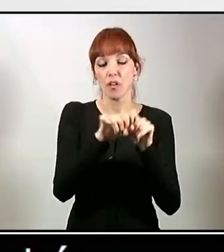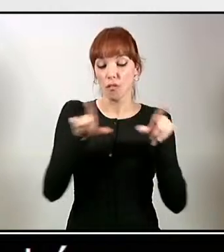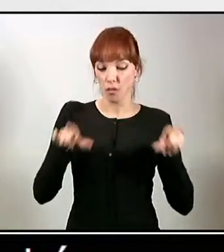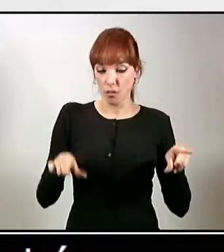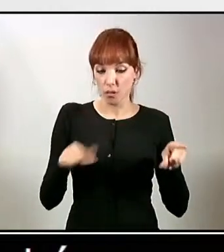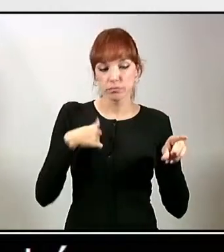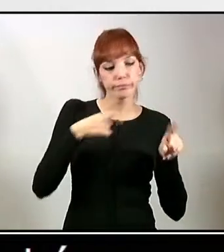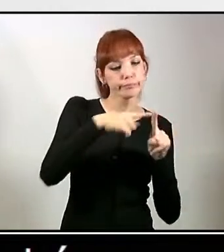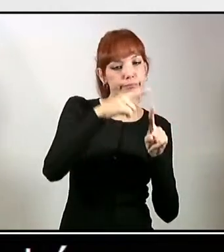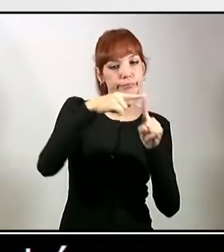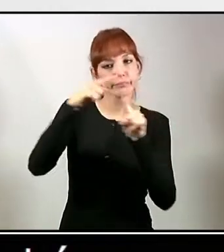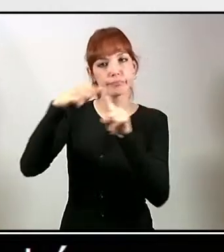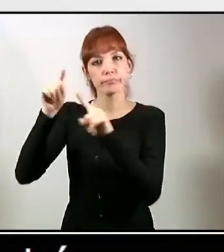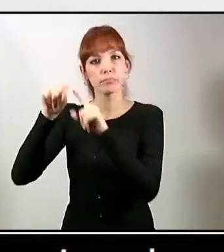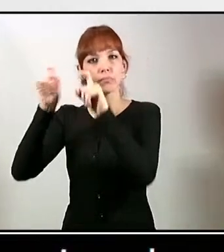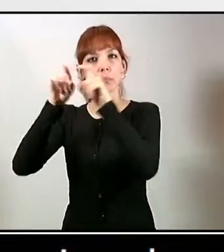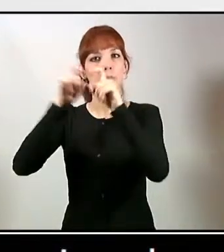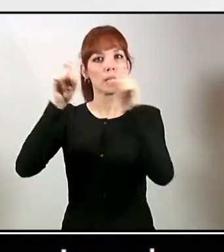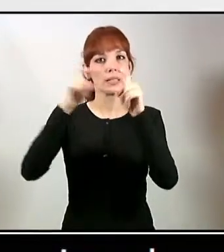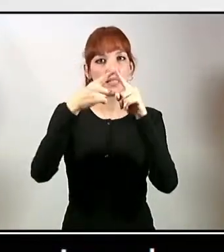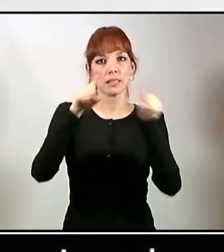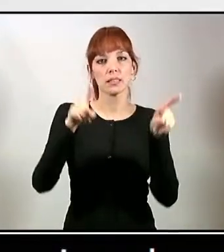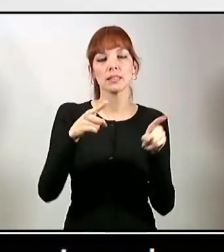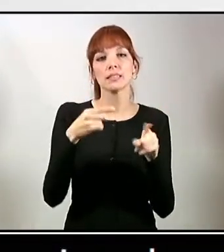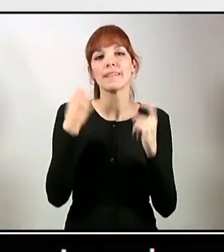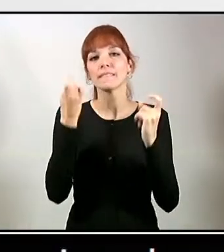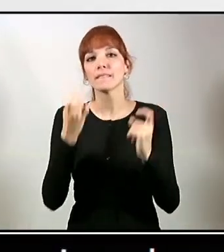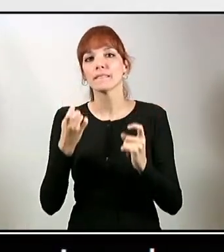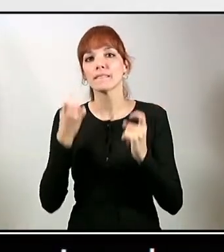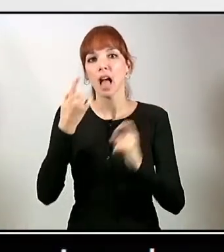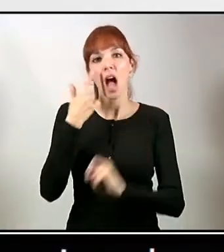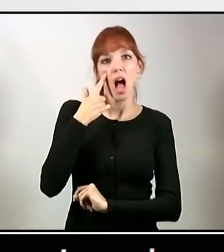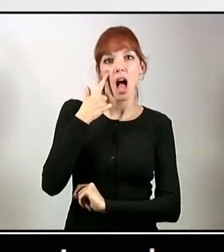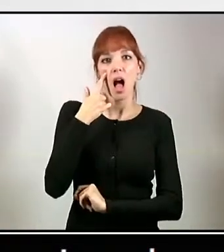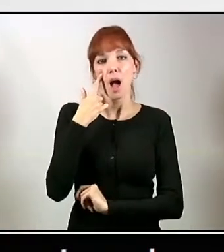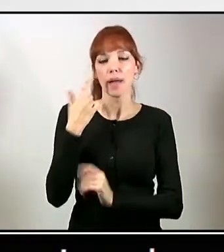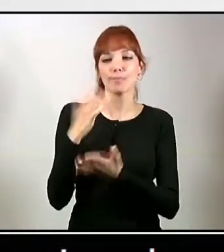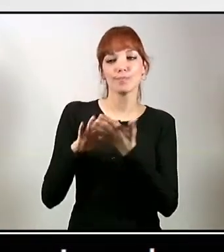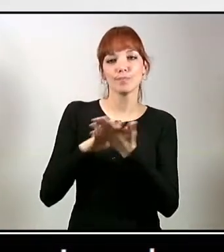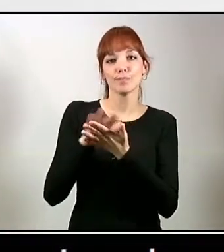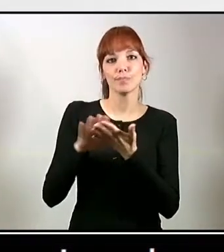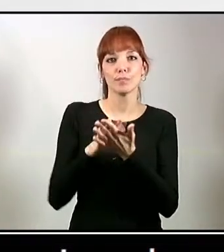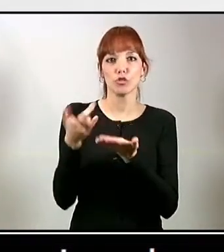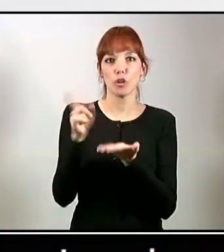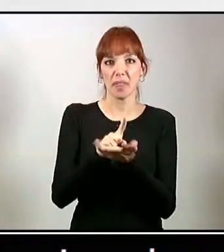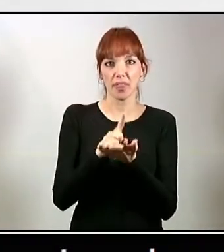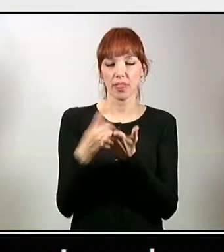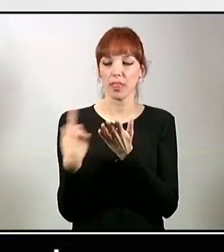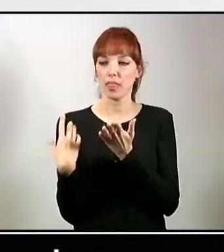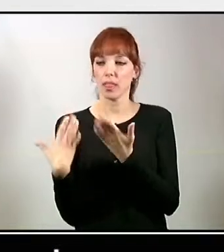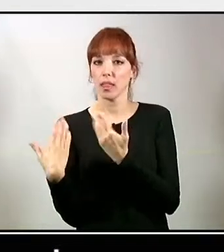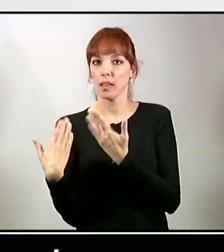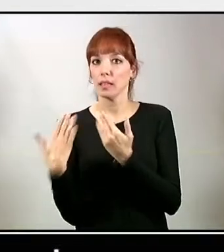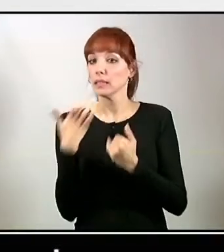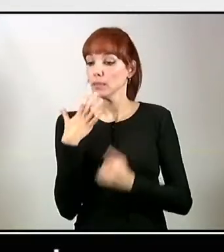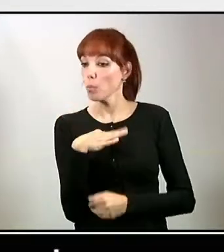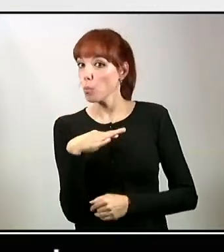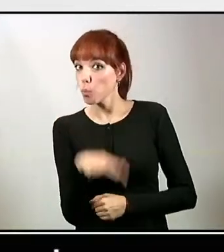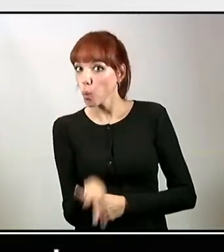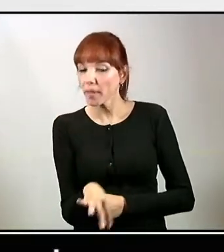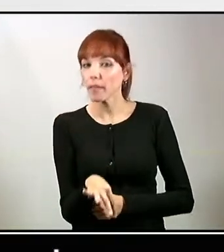con diferentes empresas es intentar renegociar, si es posible